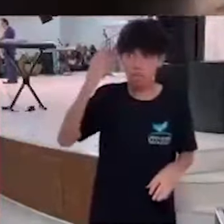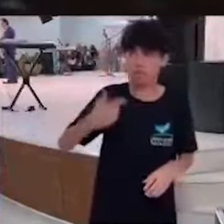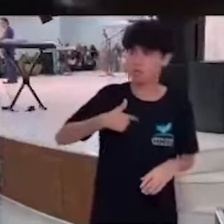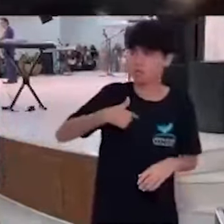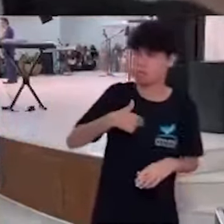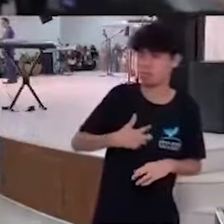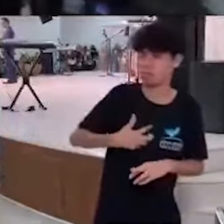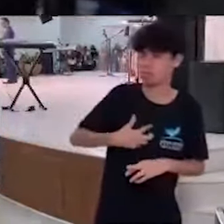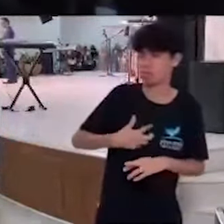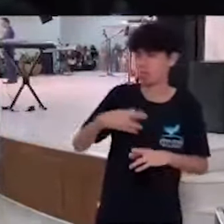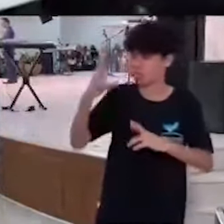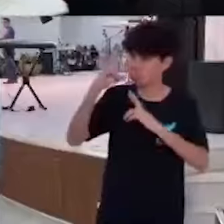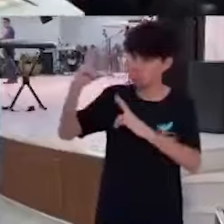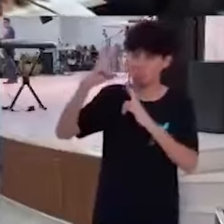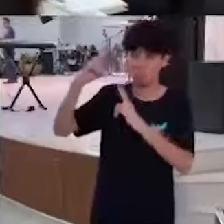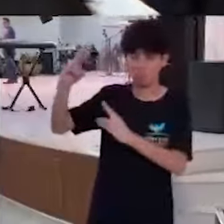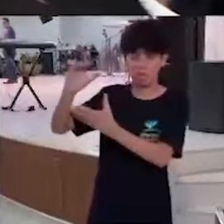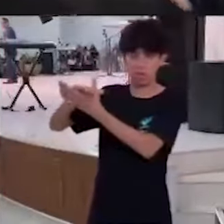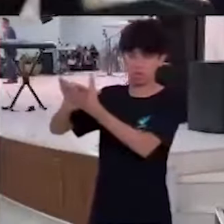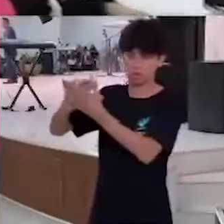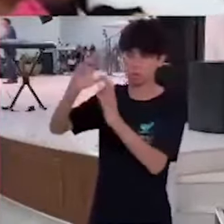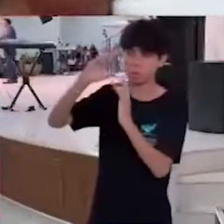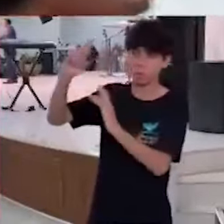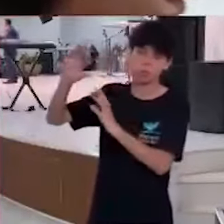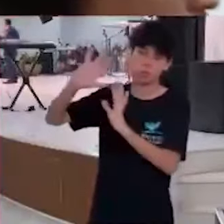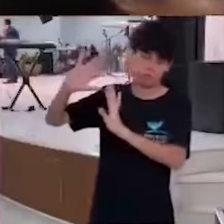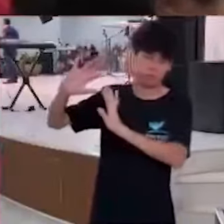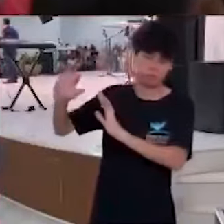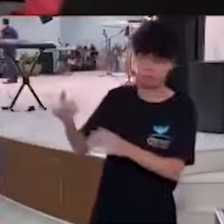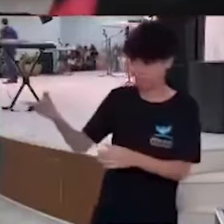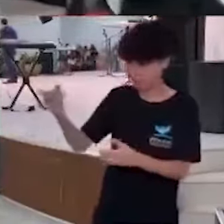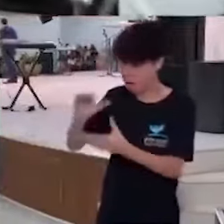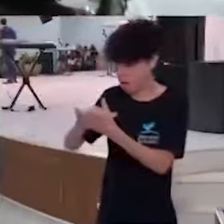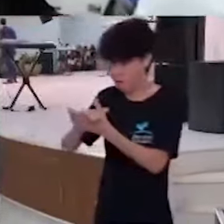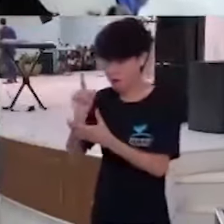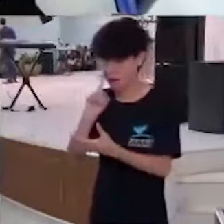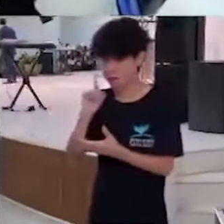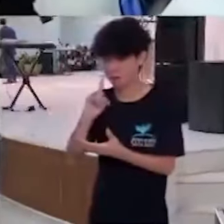son nuestras mujeres. O sea, esos tiempos de Salomón ya no existen.